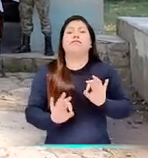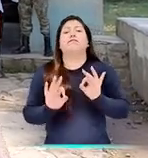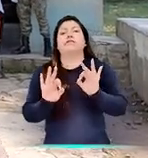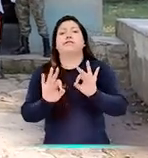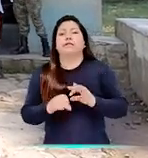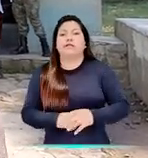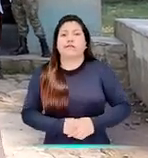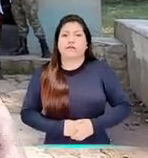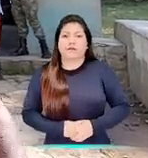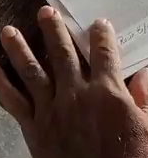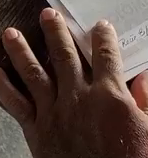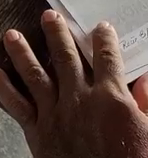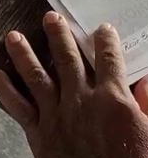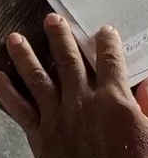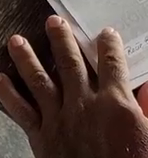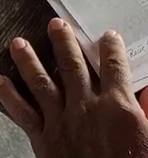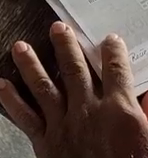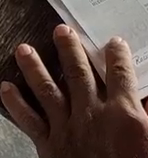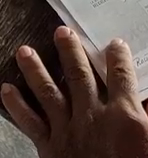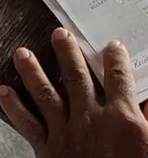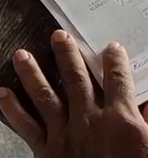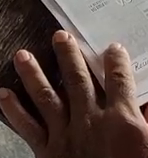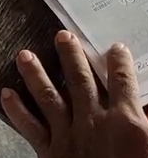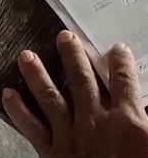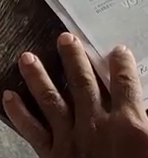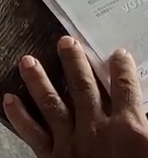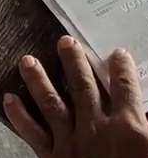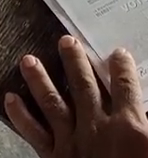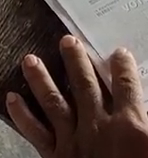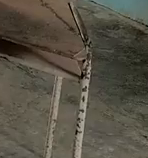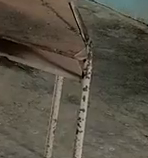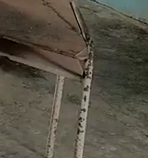jornada transparente de pura tranquilidad.